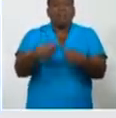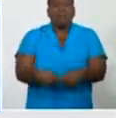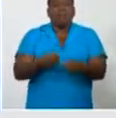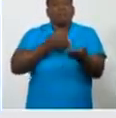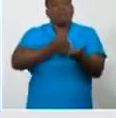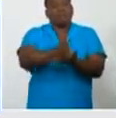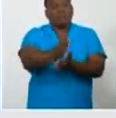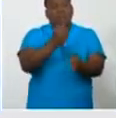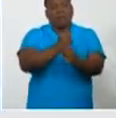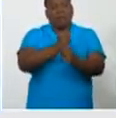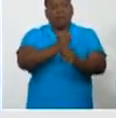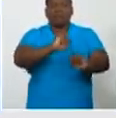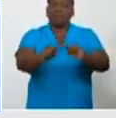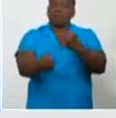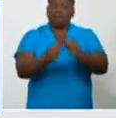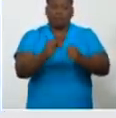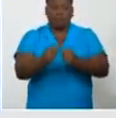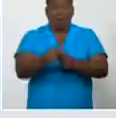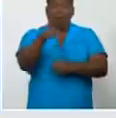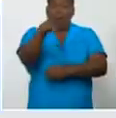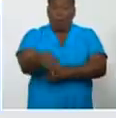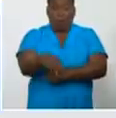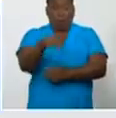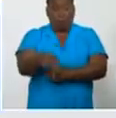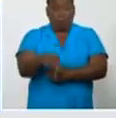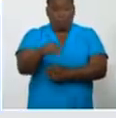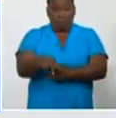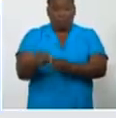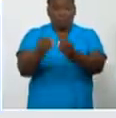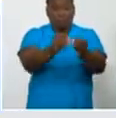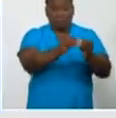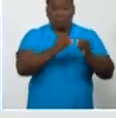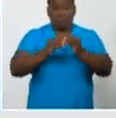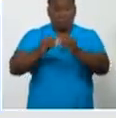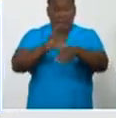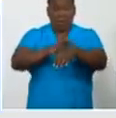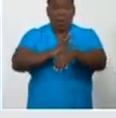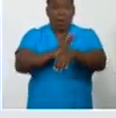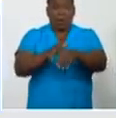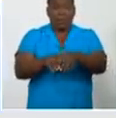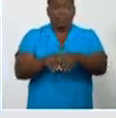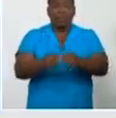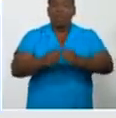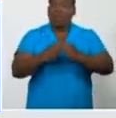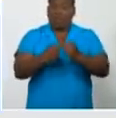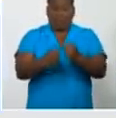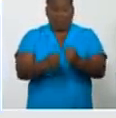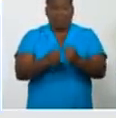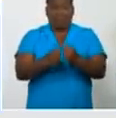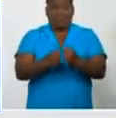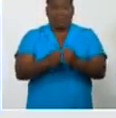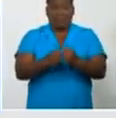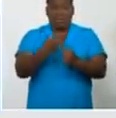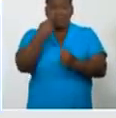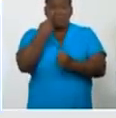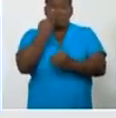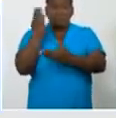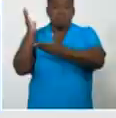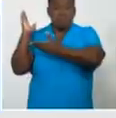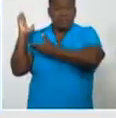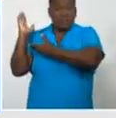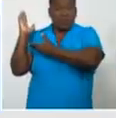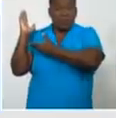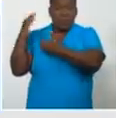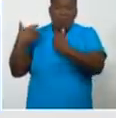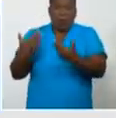controlar. Pero todavía hoy, con una transmisión muy elevada, que además hemos visto el comportamiento.